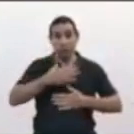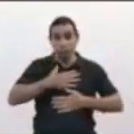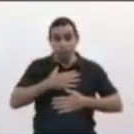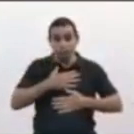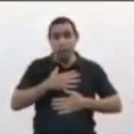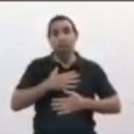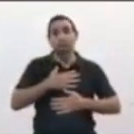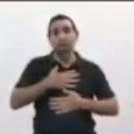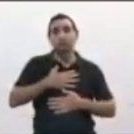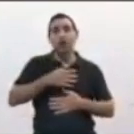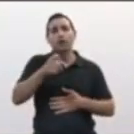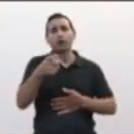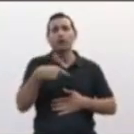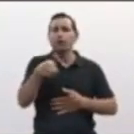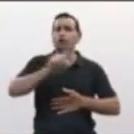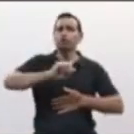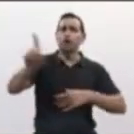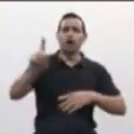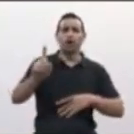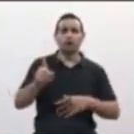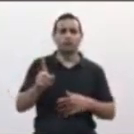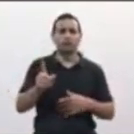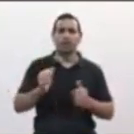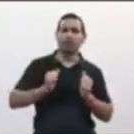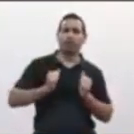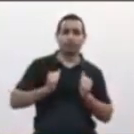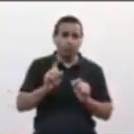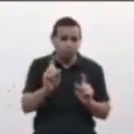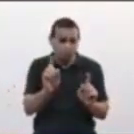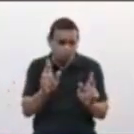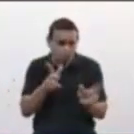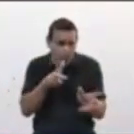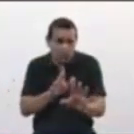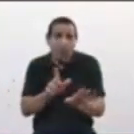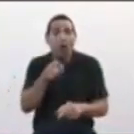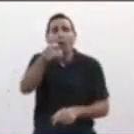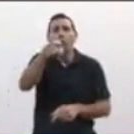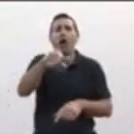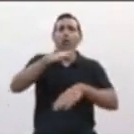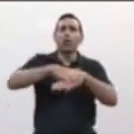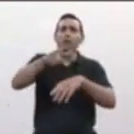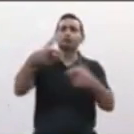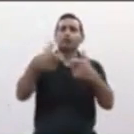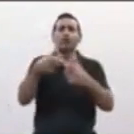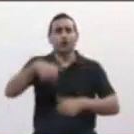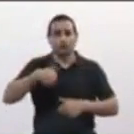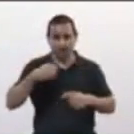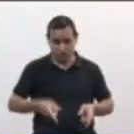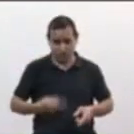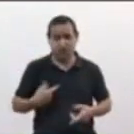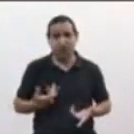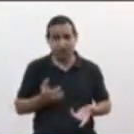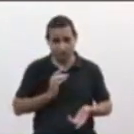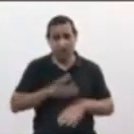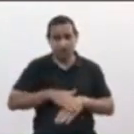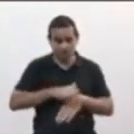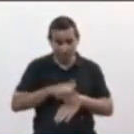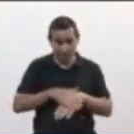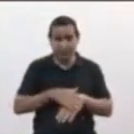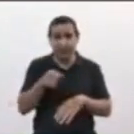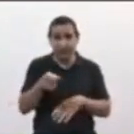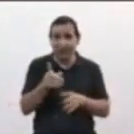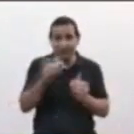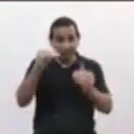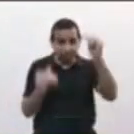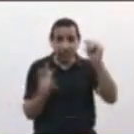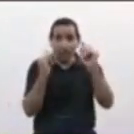vale el ustedes no lo hicieron porque es decir ustedes fueron cómplices y ahora nosotros también de que se perpetúen